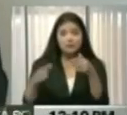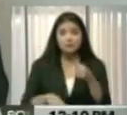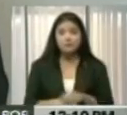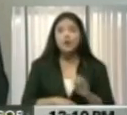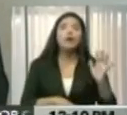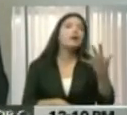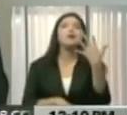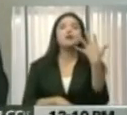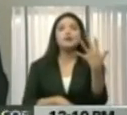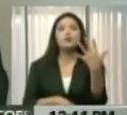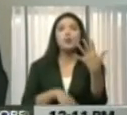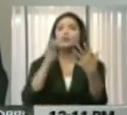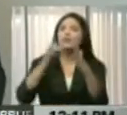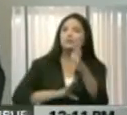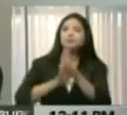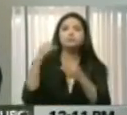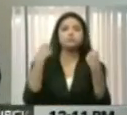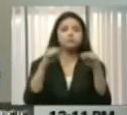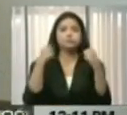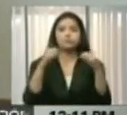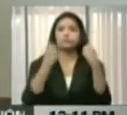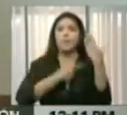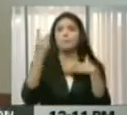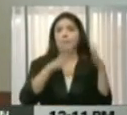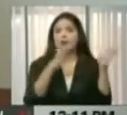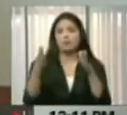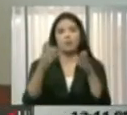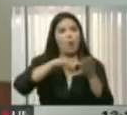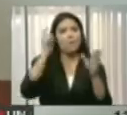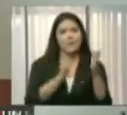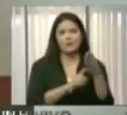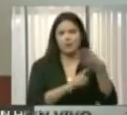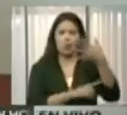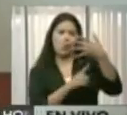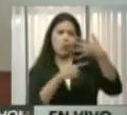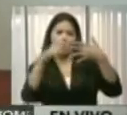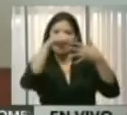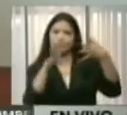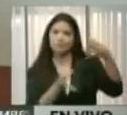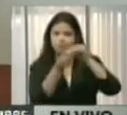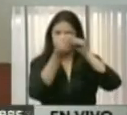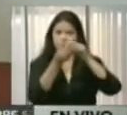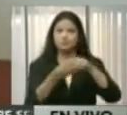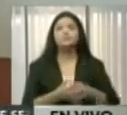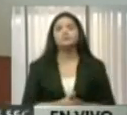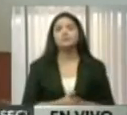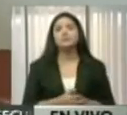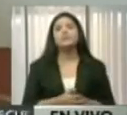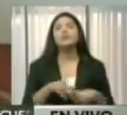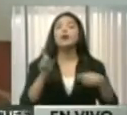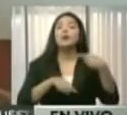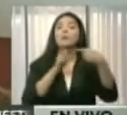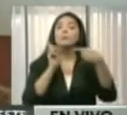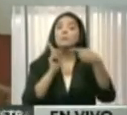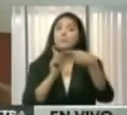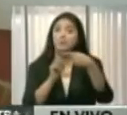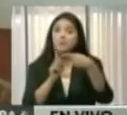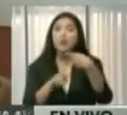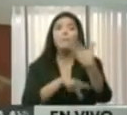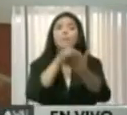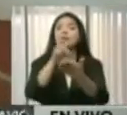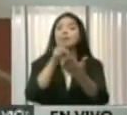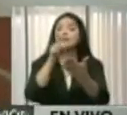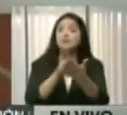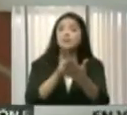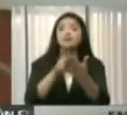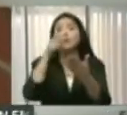quinto, desarrollar la siguiente agenda. Primero, participación de la sociedad en la construcción de la